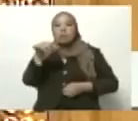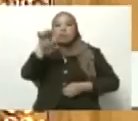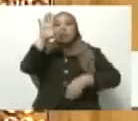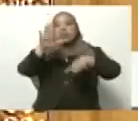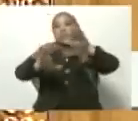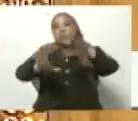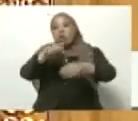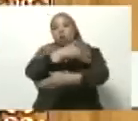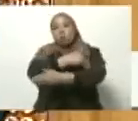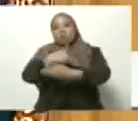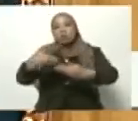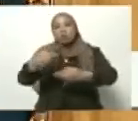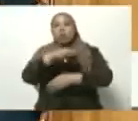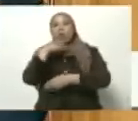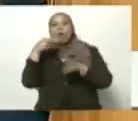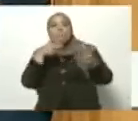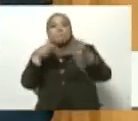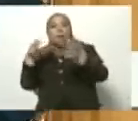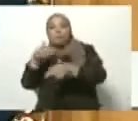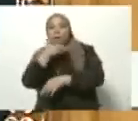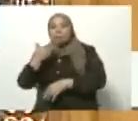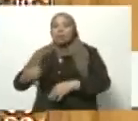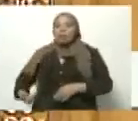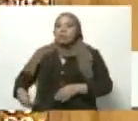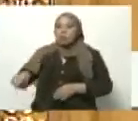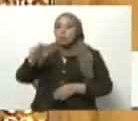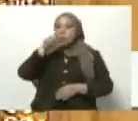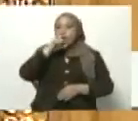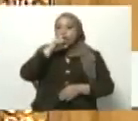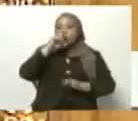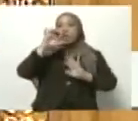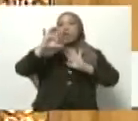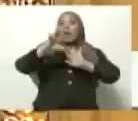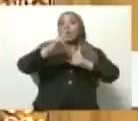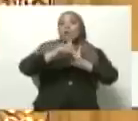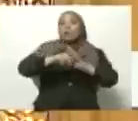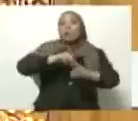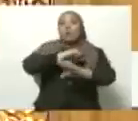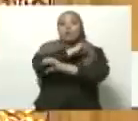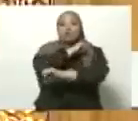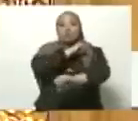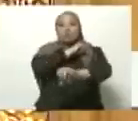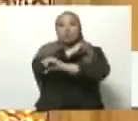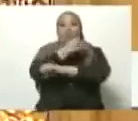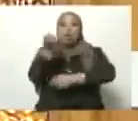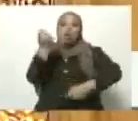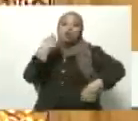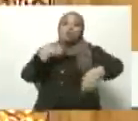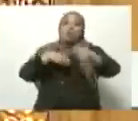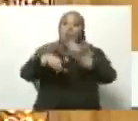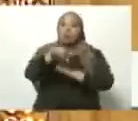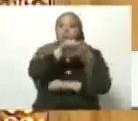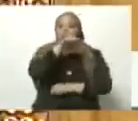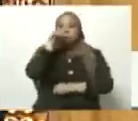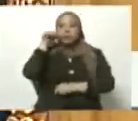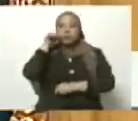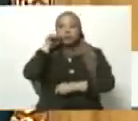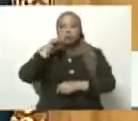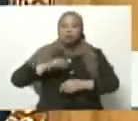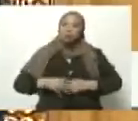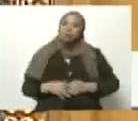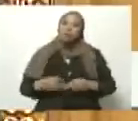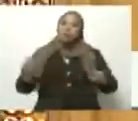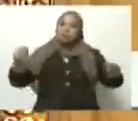15 millones de dólares de recompensa por la captura de nuestro presidente. Eso es la corrupción de la lucha antidroga. Sabotaje a la infraestructura